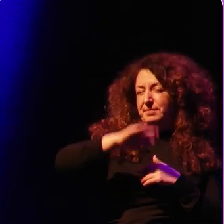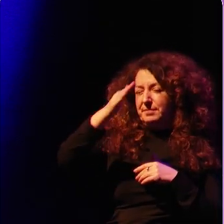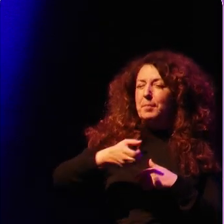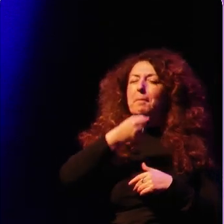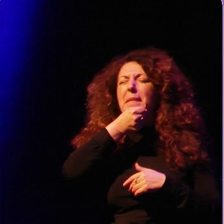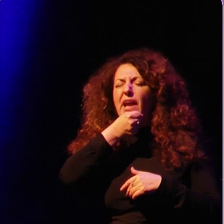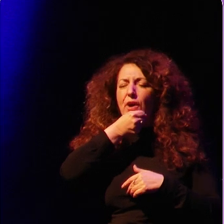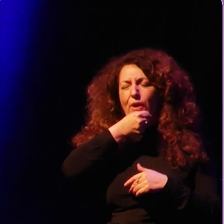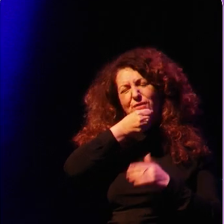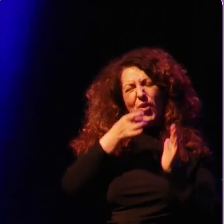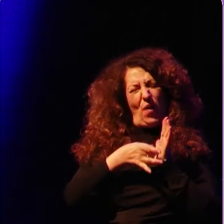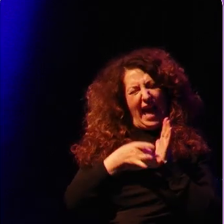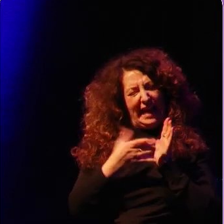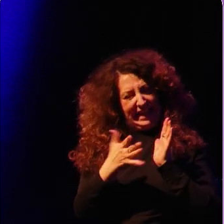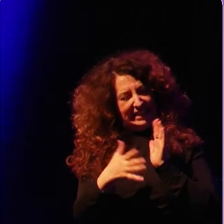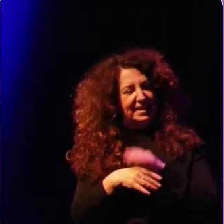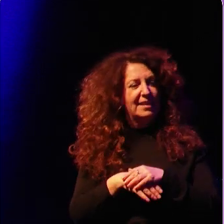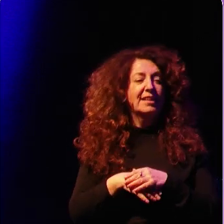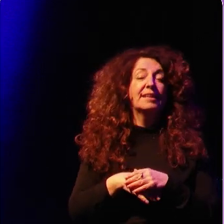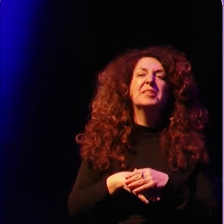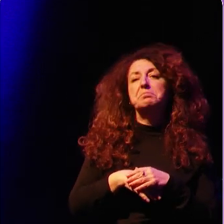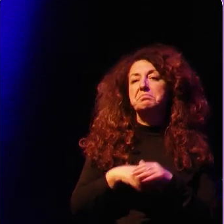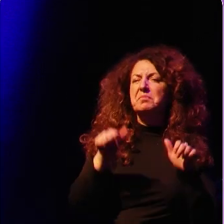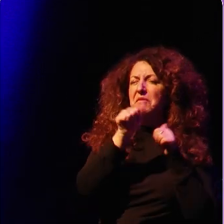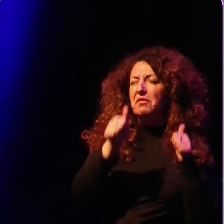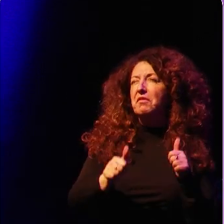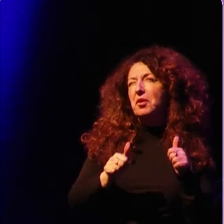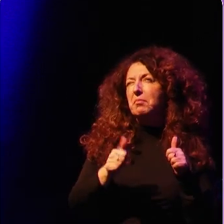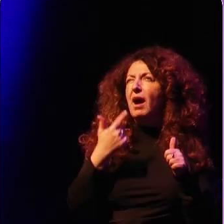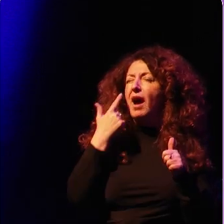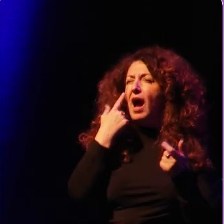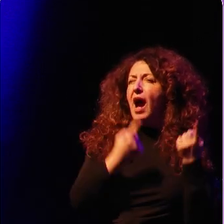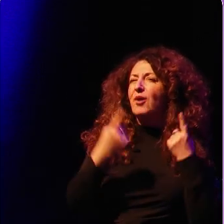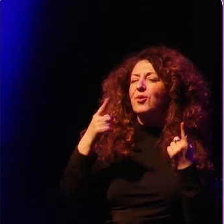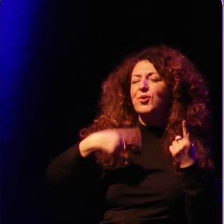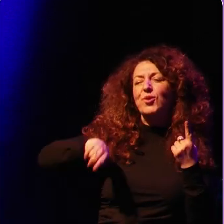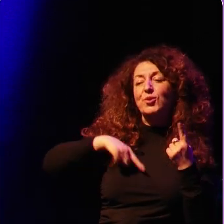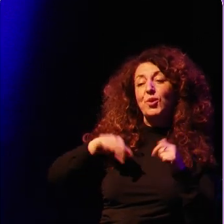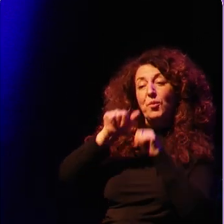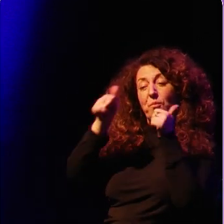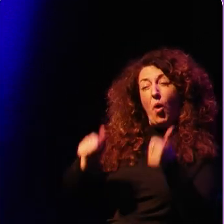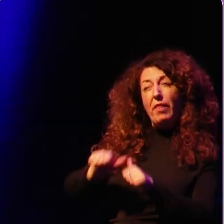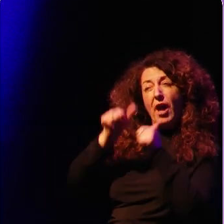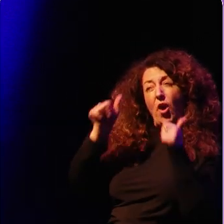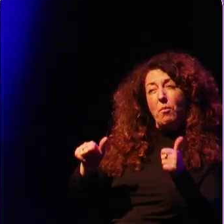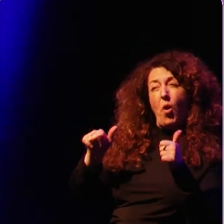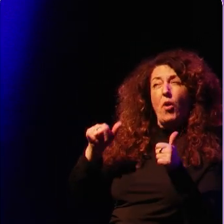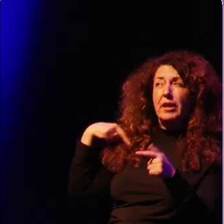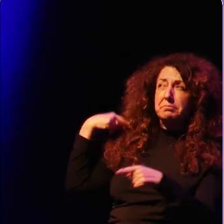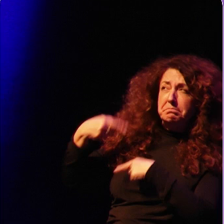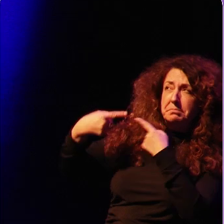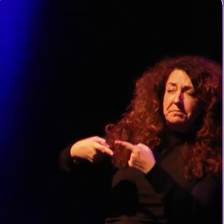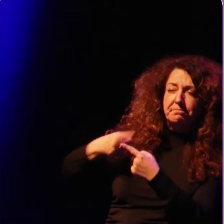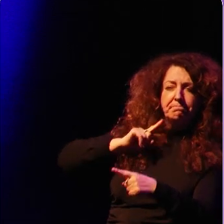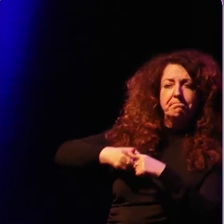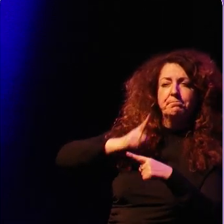micrófono, ¿ok? De alguna manera, uno repite los modelos con los que ha vivido.